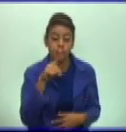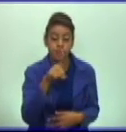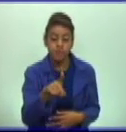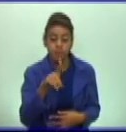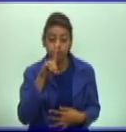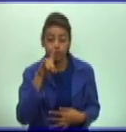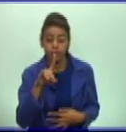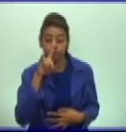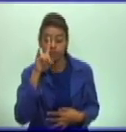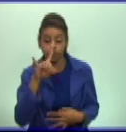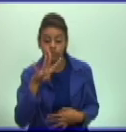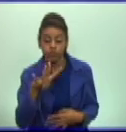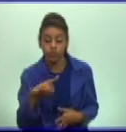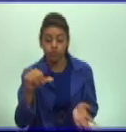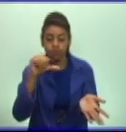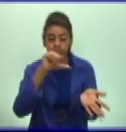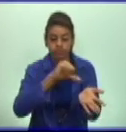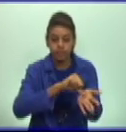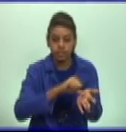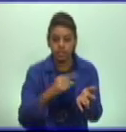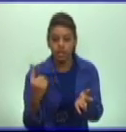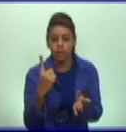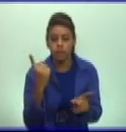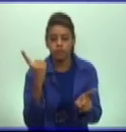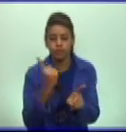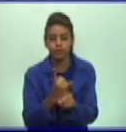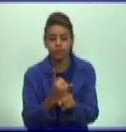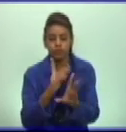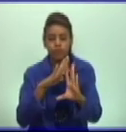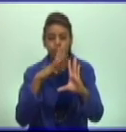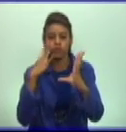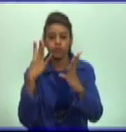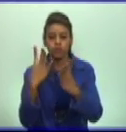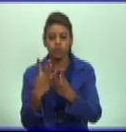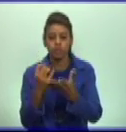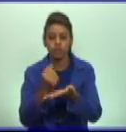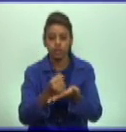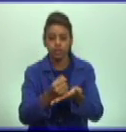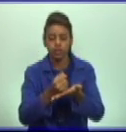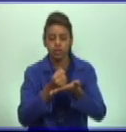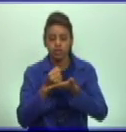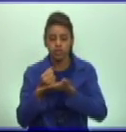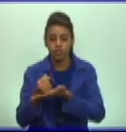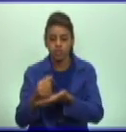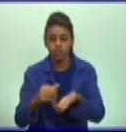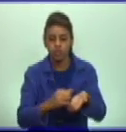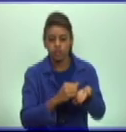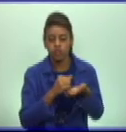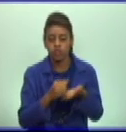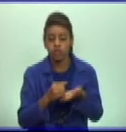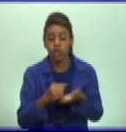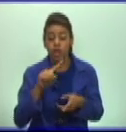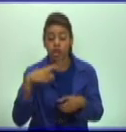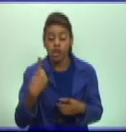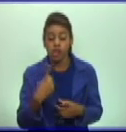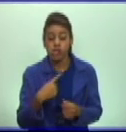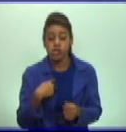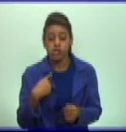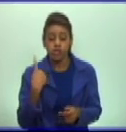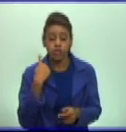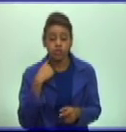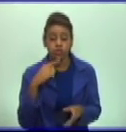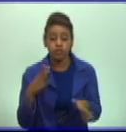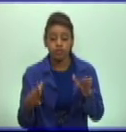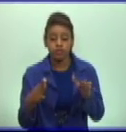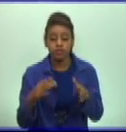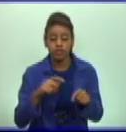fue sede del primer encuentro mundial de solidaridad. En la cumbre del milenio, nuestro comandante